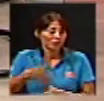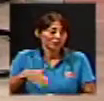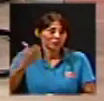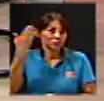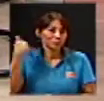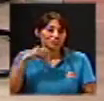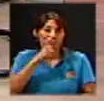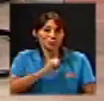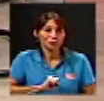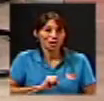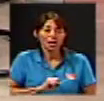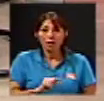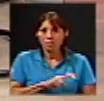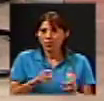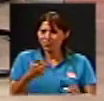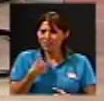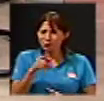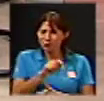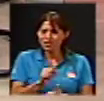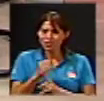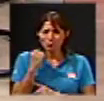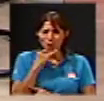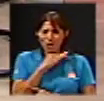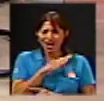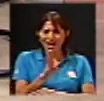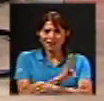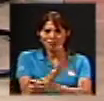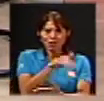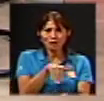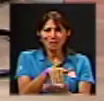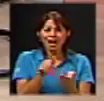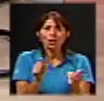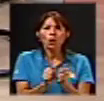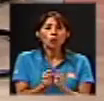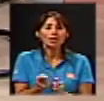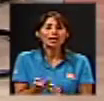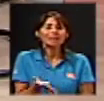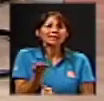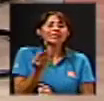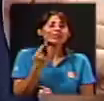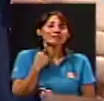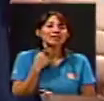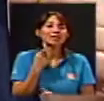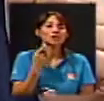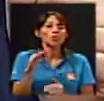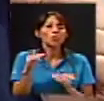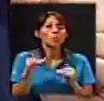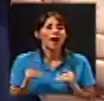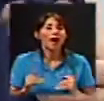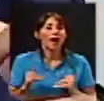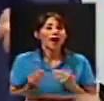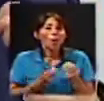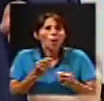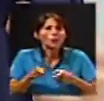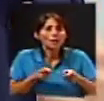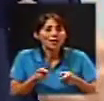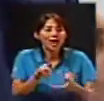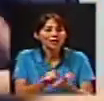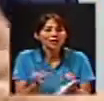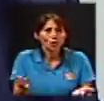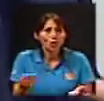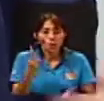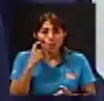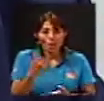Tenemos una situación muy rara, que es ahora el Banco Central con inflación tal vez muy baja. ¿Eso cómo se maneja? Porque van a haber